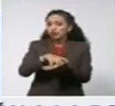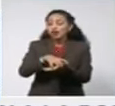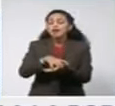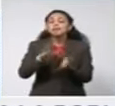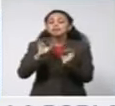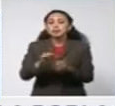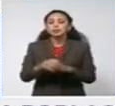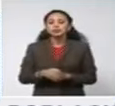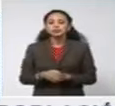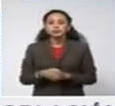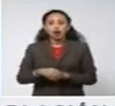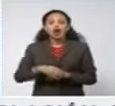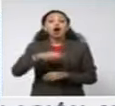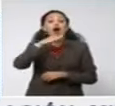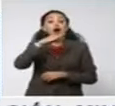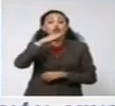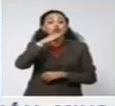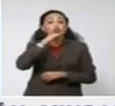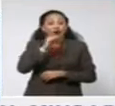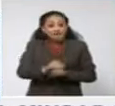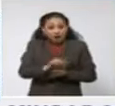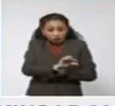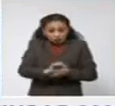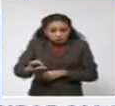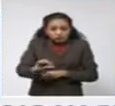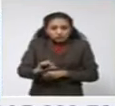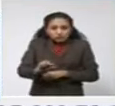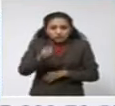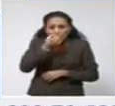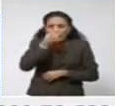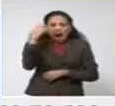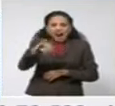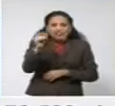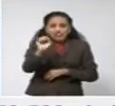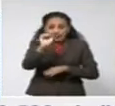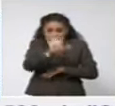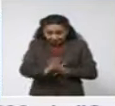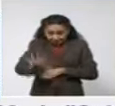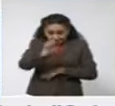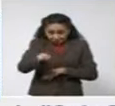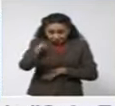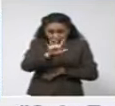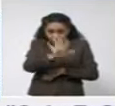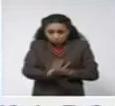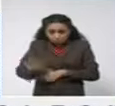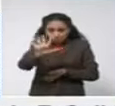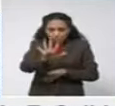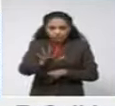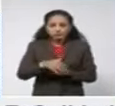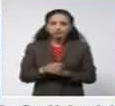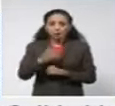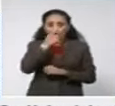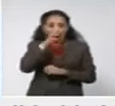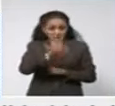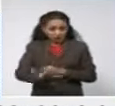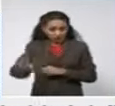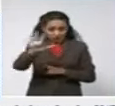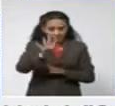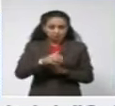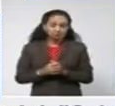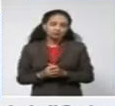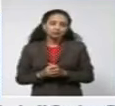allá abajo que se ve, es África, que como ustedes ven, a pesar de que en un momento determinado,